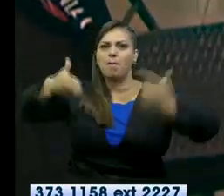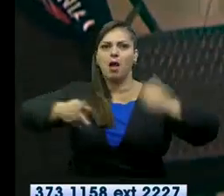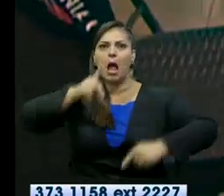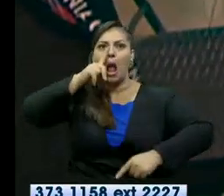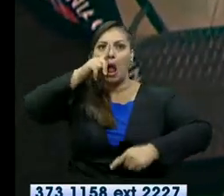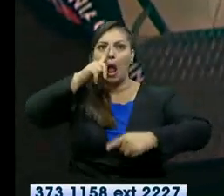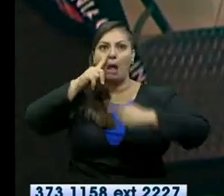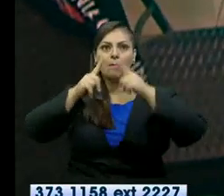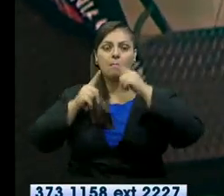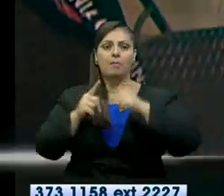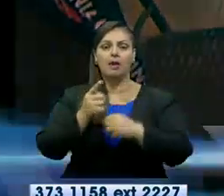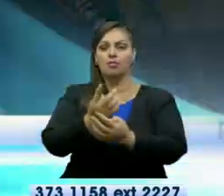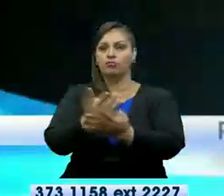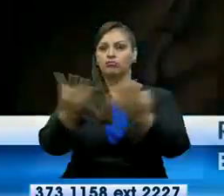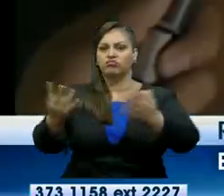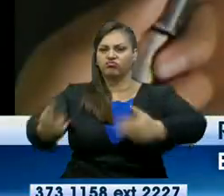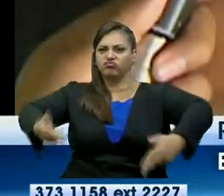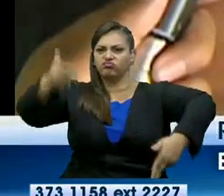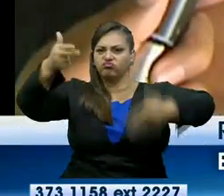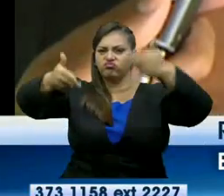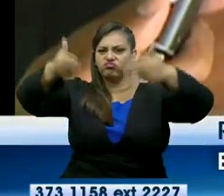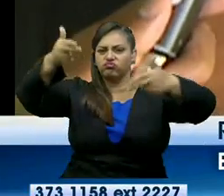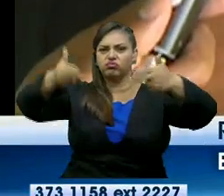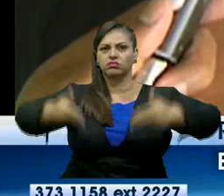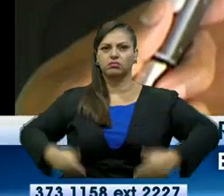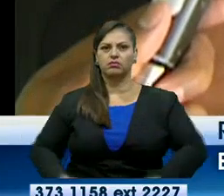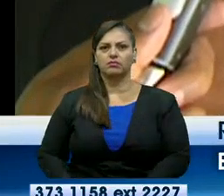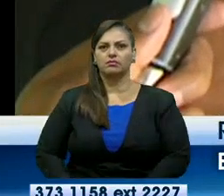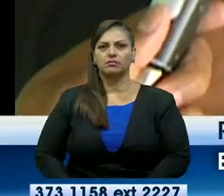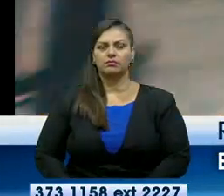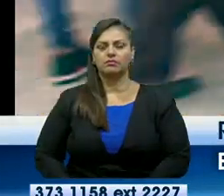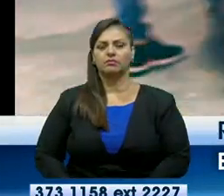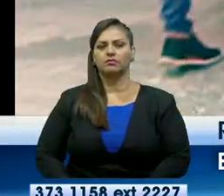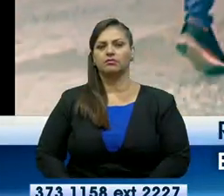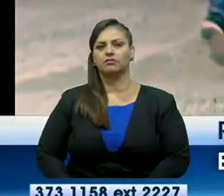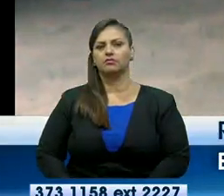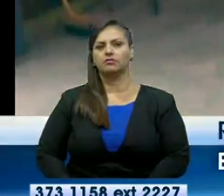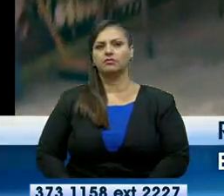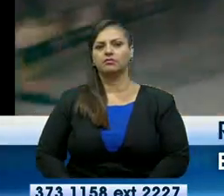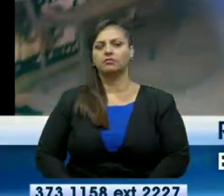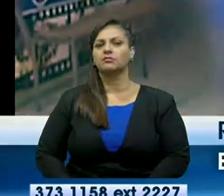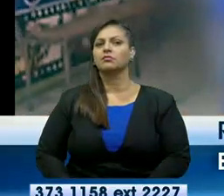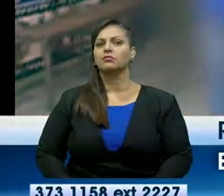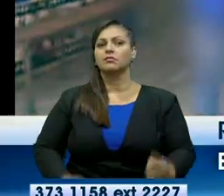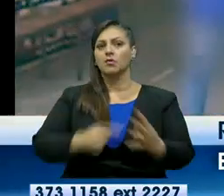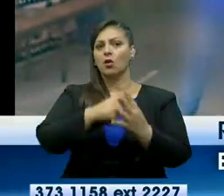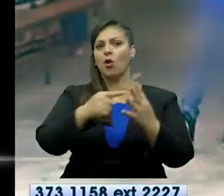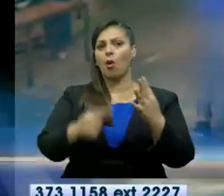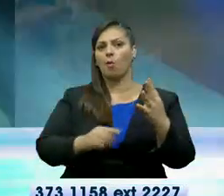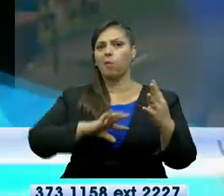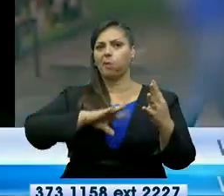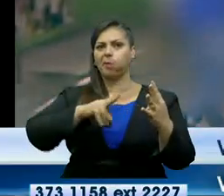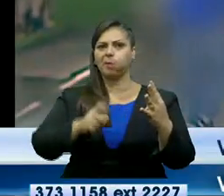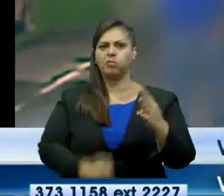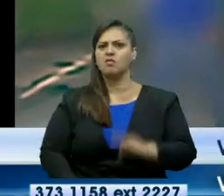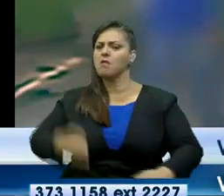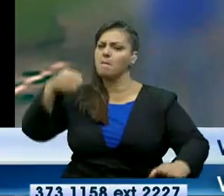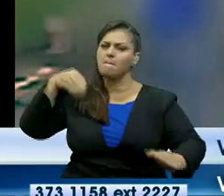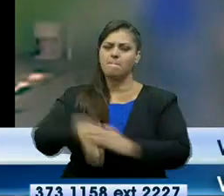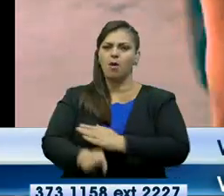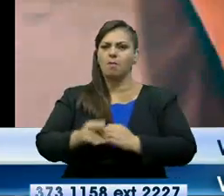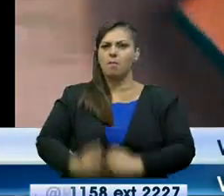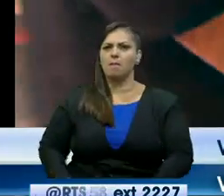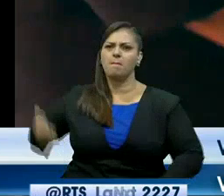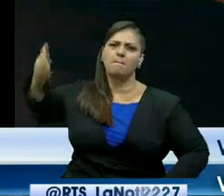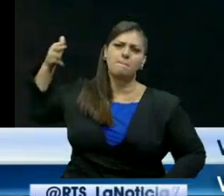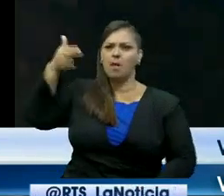que laboraba en el sitio. Era una hora boba cuando casi no hay nadie. Ellos entraron rápido a la fuerza y me enseñaron